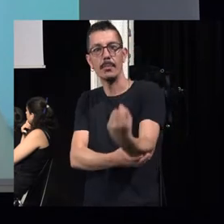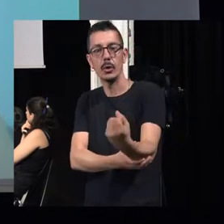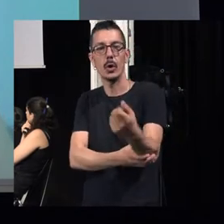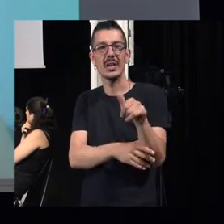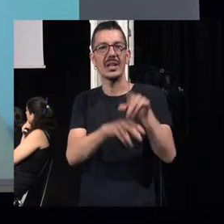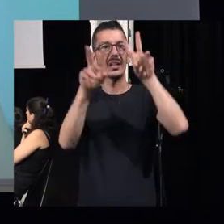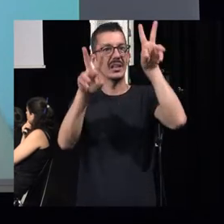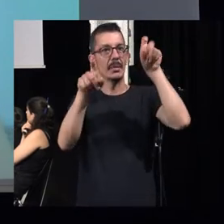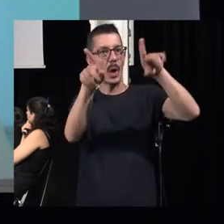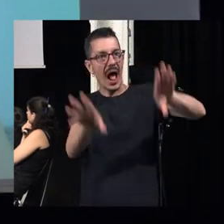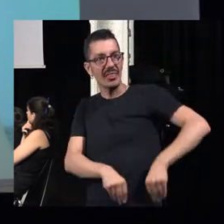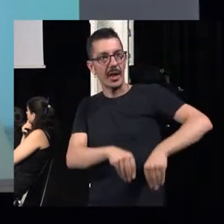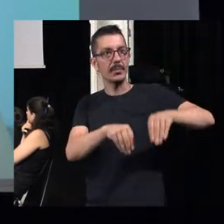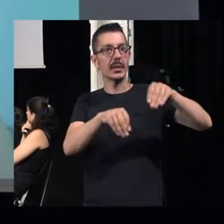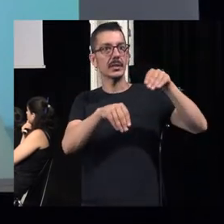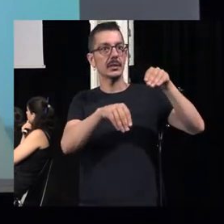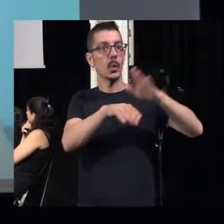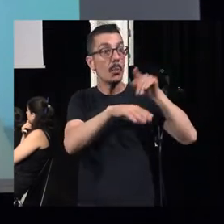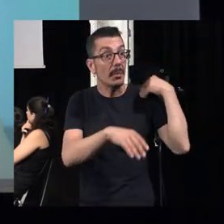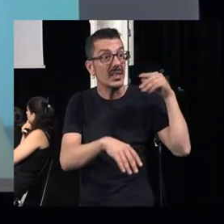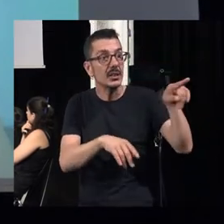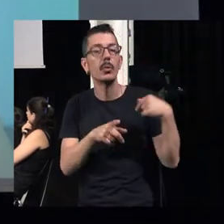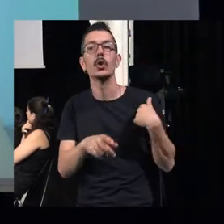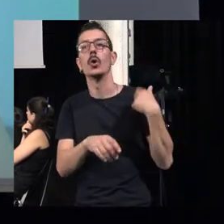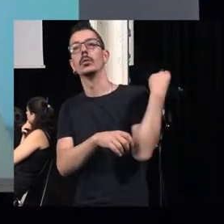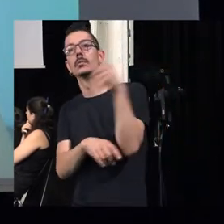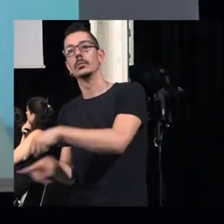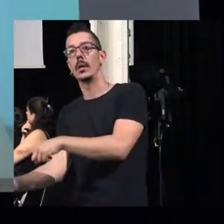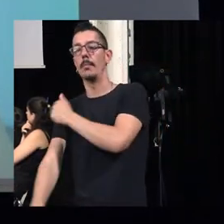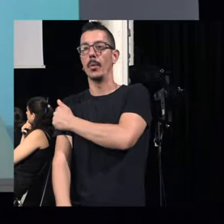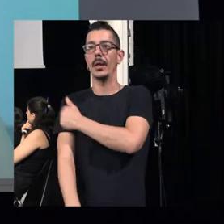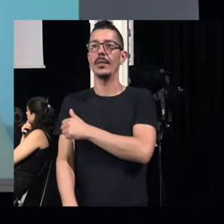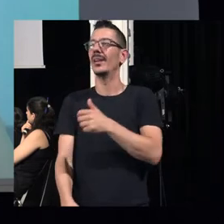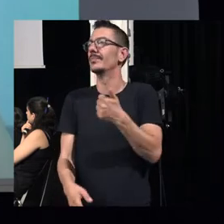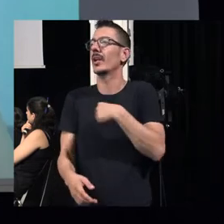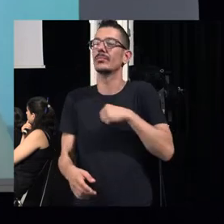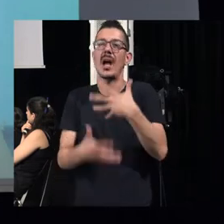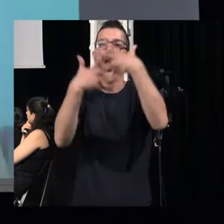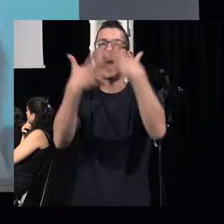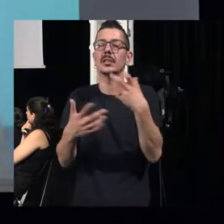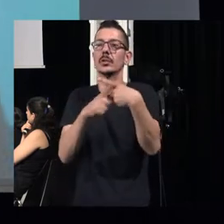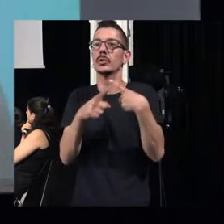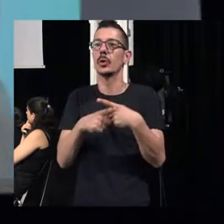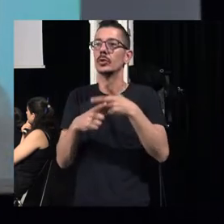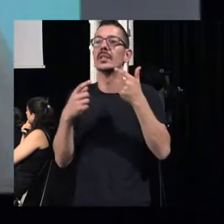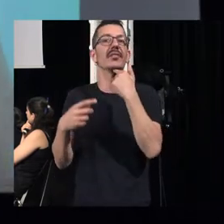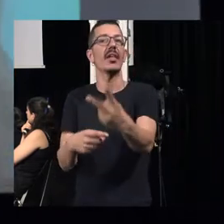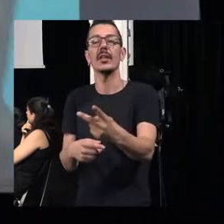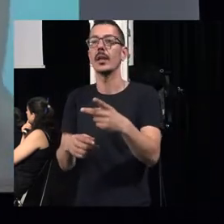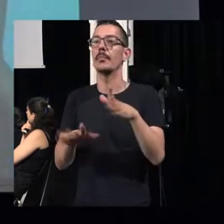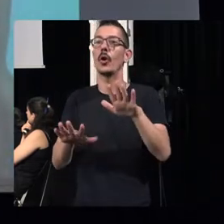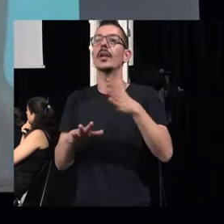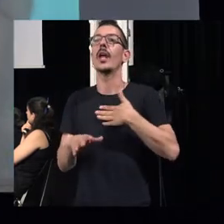afectando cada día más nuestra población. Tengo tantísima revuelta, tantísimas cosas que decir, pero estamos produciendo,